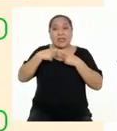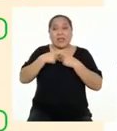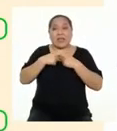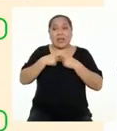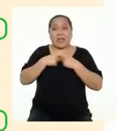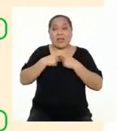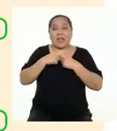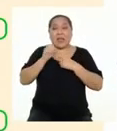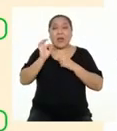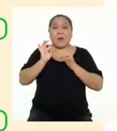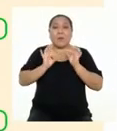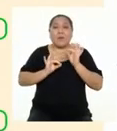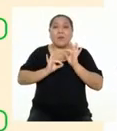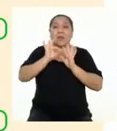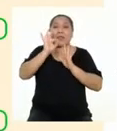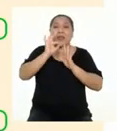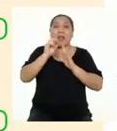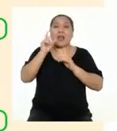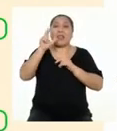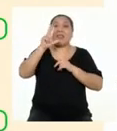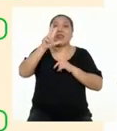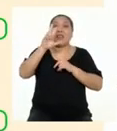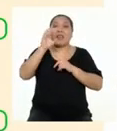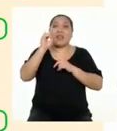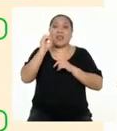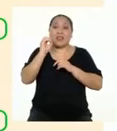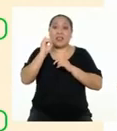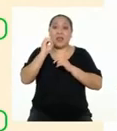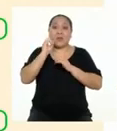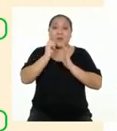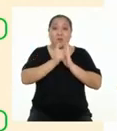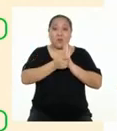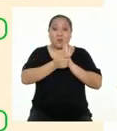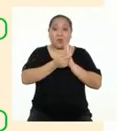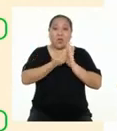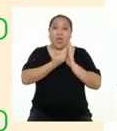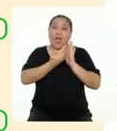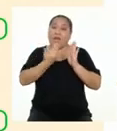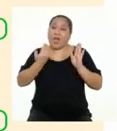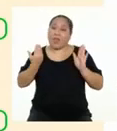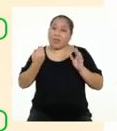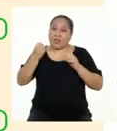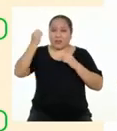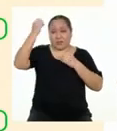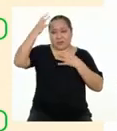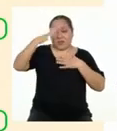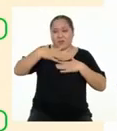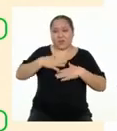encenderla únicamente media hora antes de bañarnos.